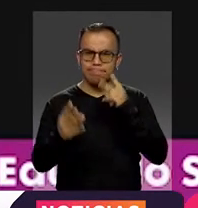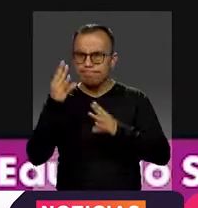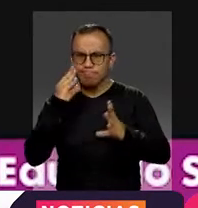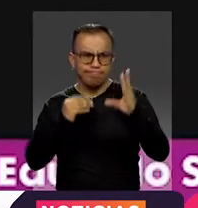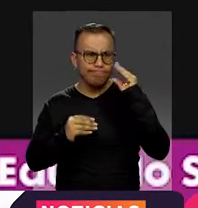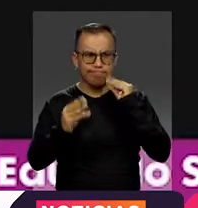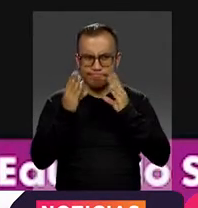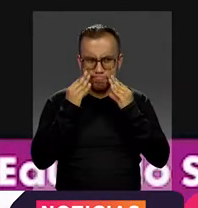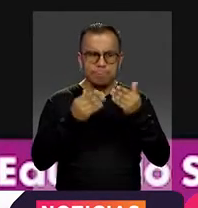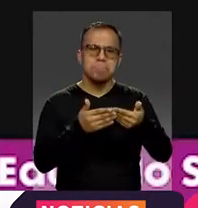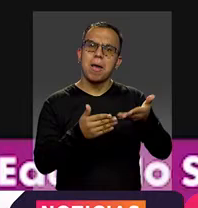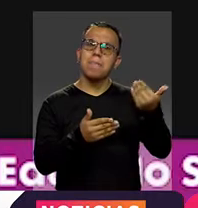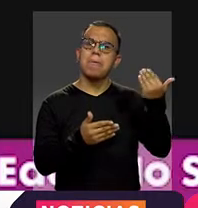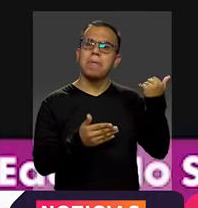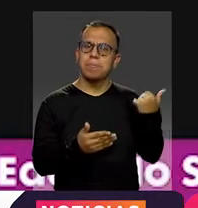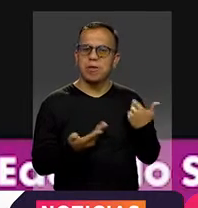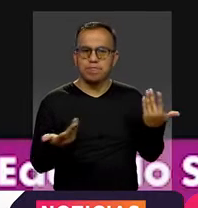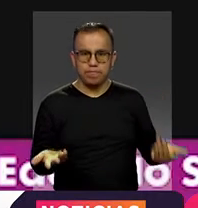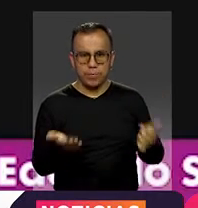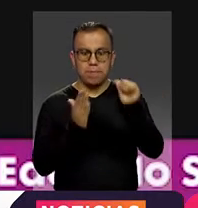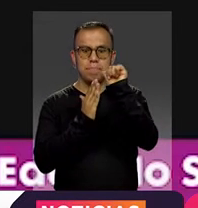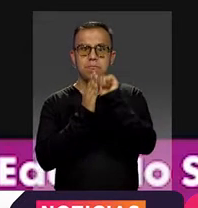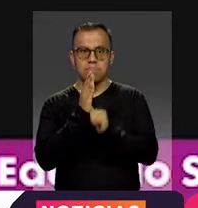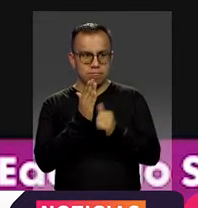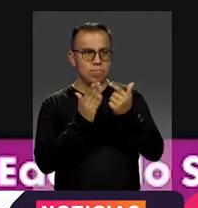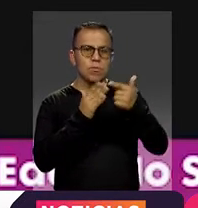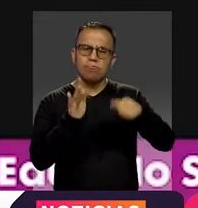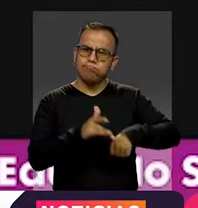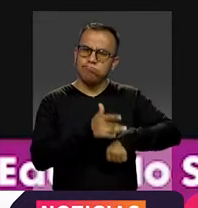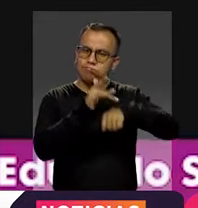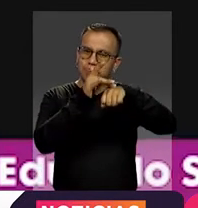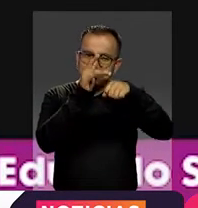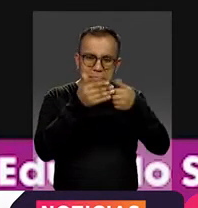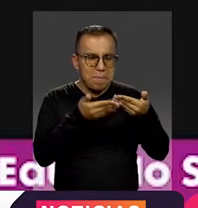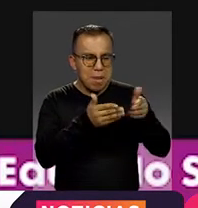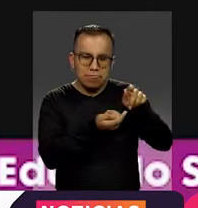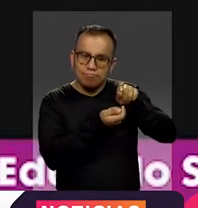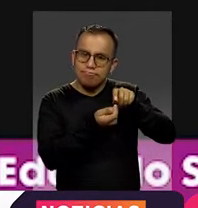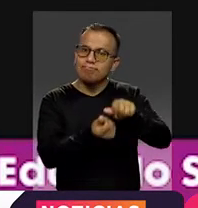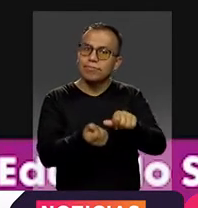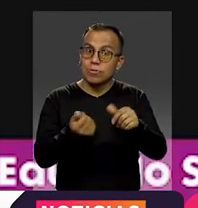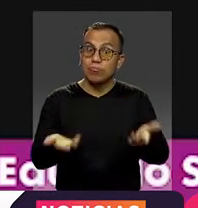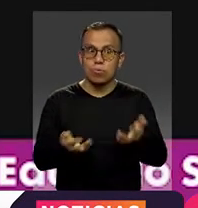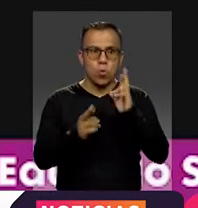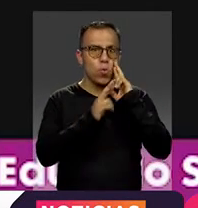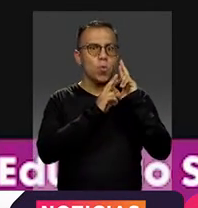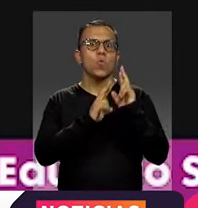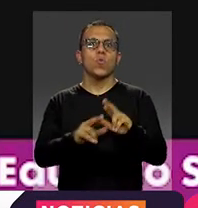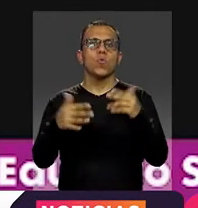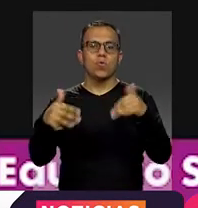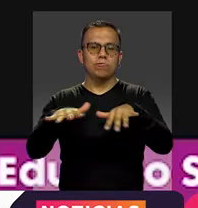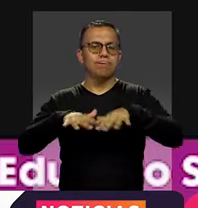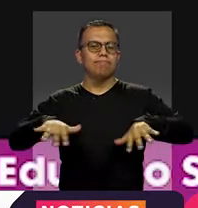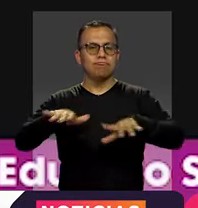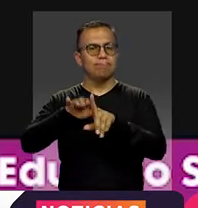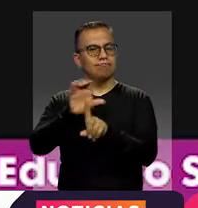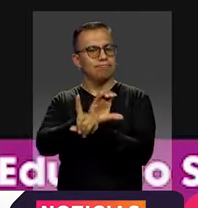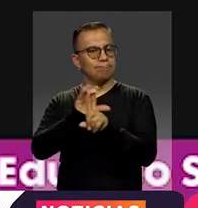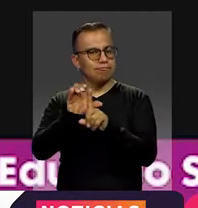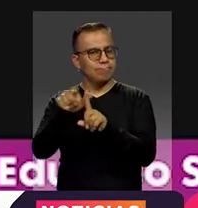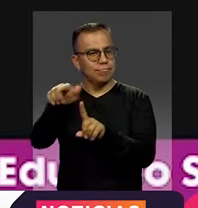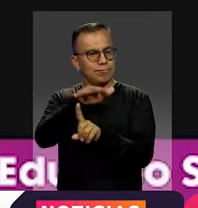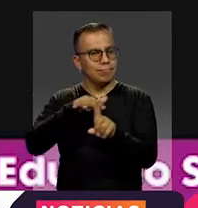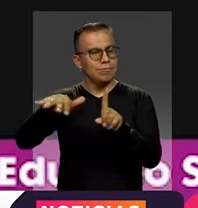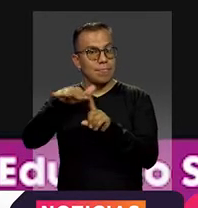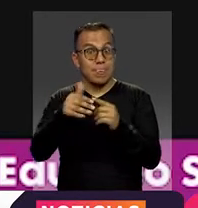experiencias pasadas del programa de estímulos, un programa con amplio reconocimiento dentro del sector cultural,